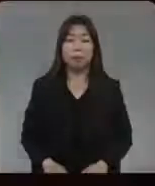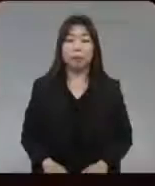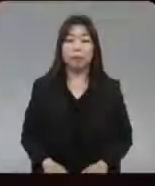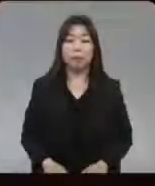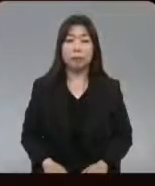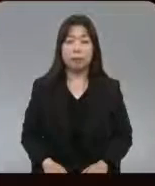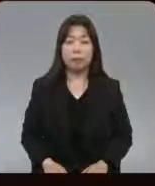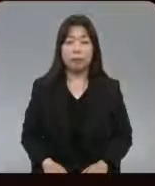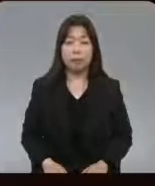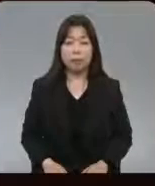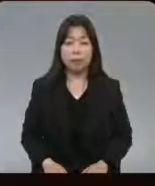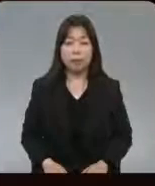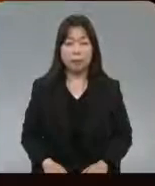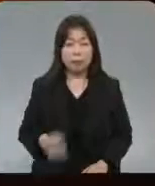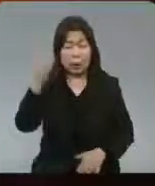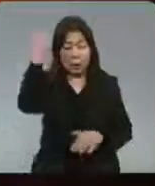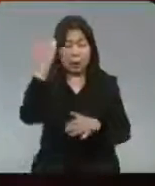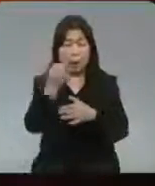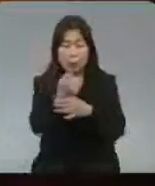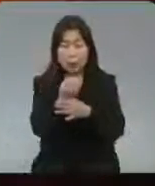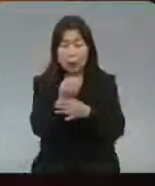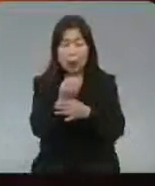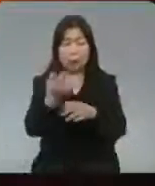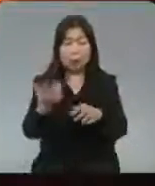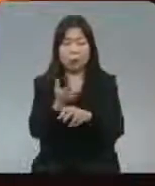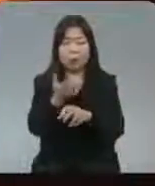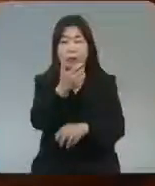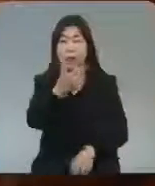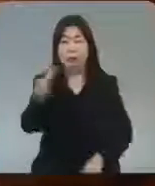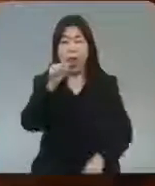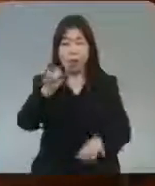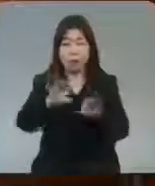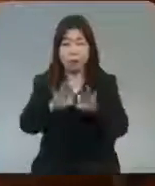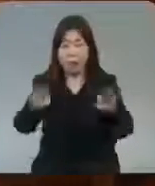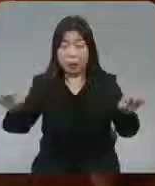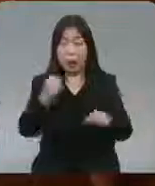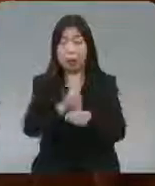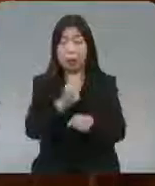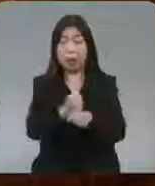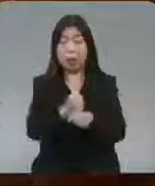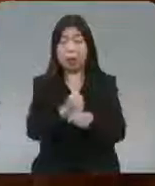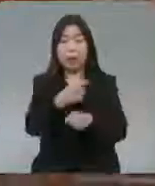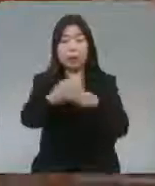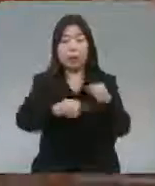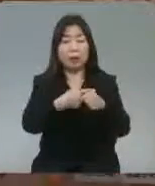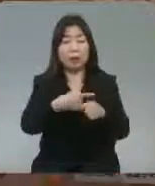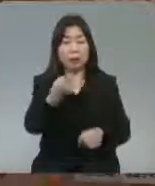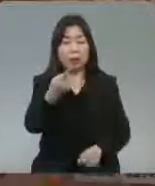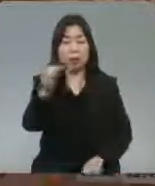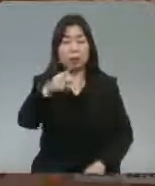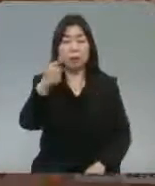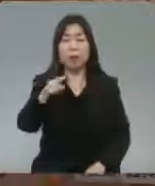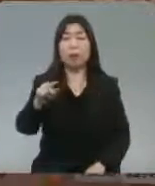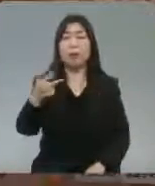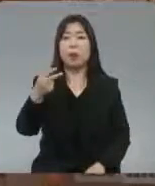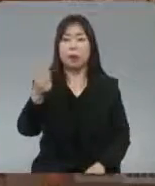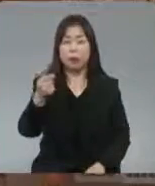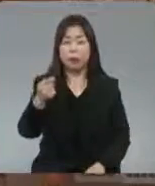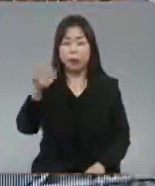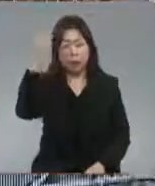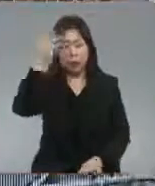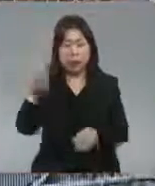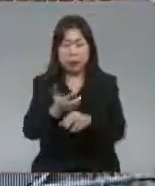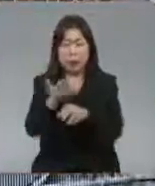tras la adopción del acuerdo en clásico o los nervios aumentan en muchos sectores de la economía surcoreana pues muchas de sus actividades